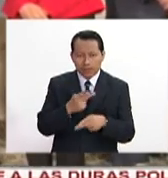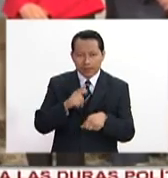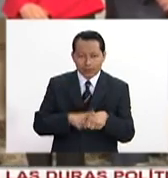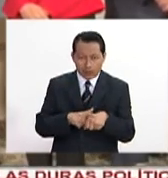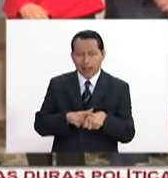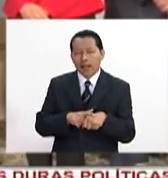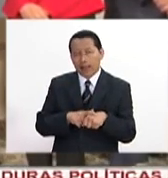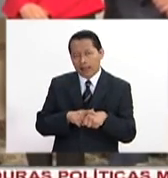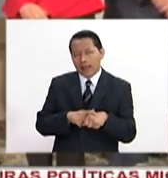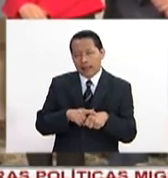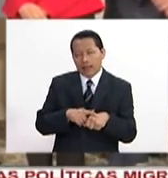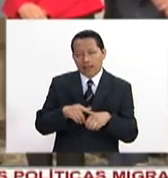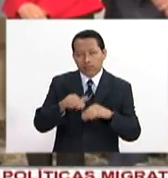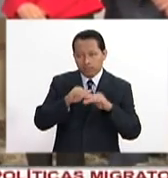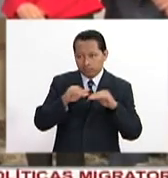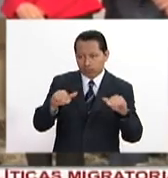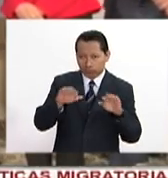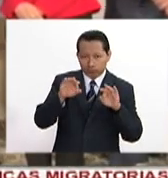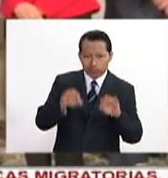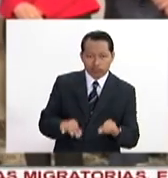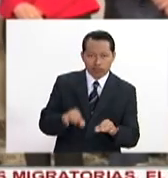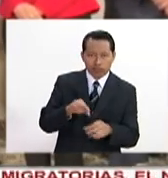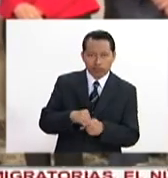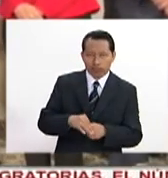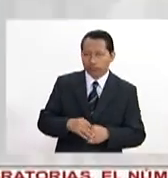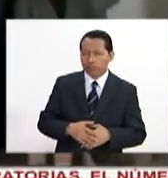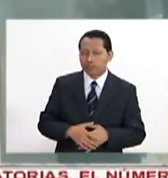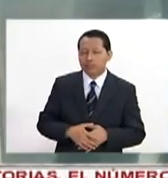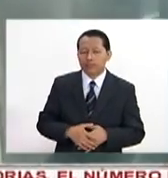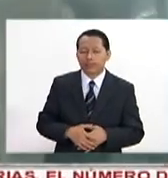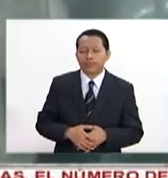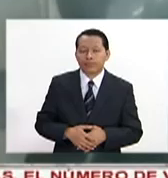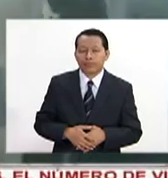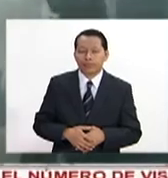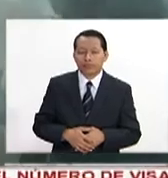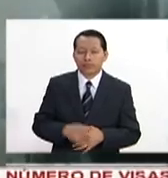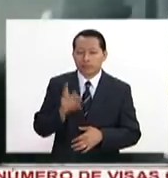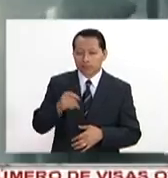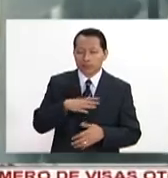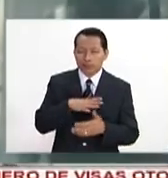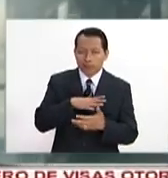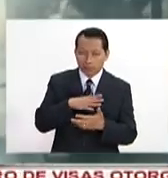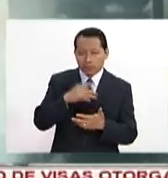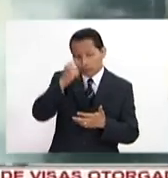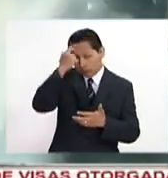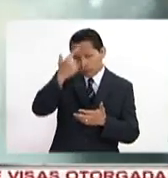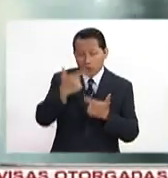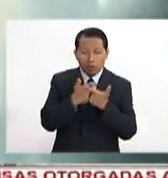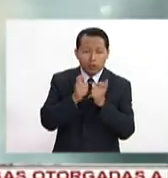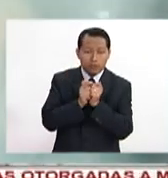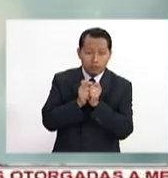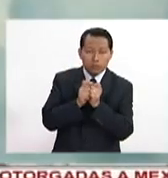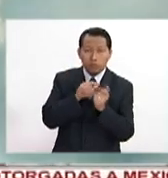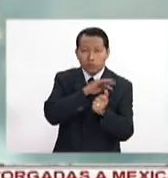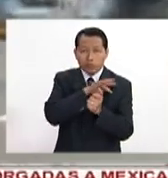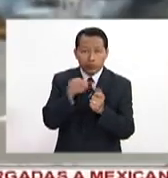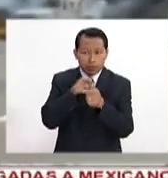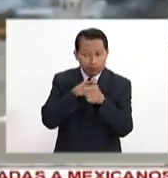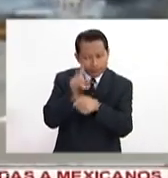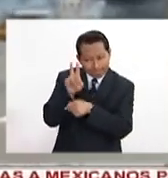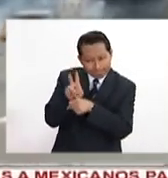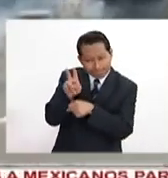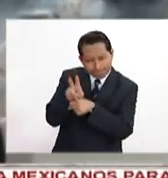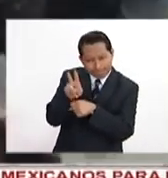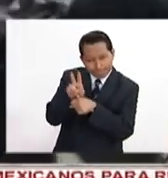Nacional democráticamente electa. Finalmente se concretó la creación de un grupo permanente que dé seguimiento a